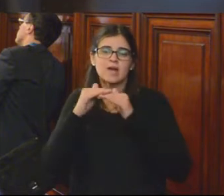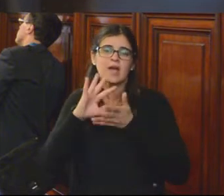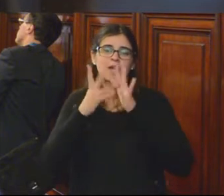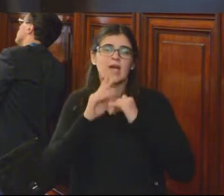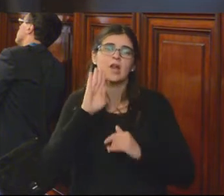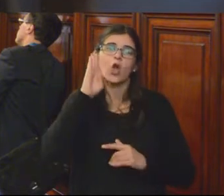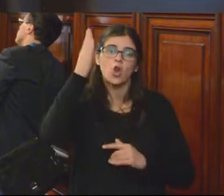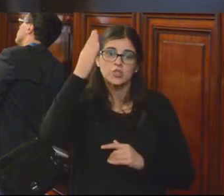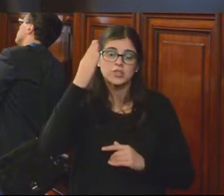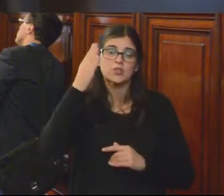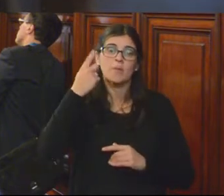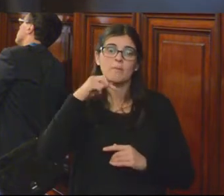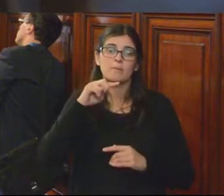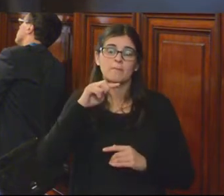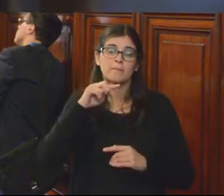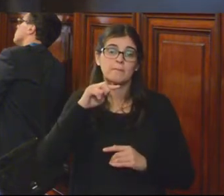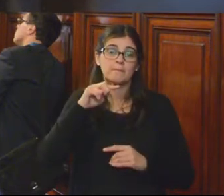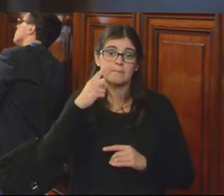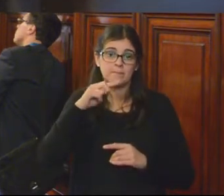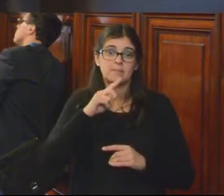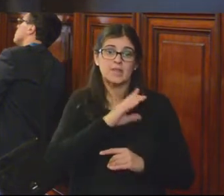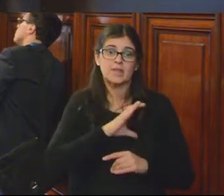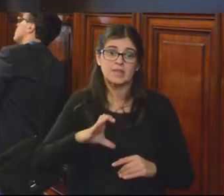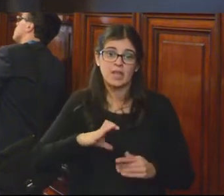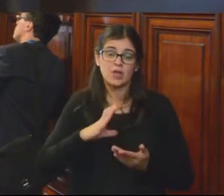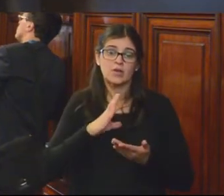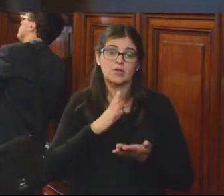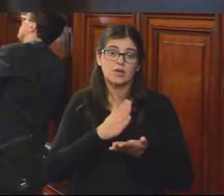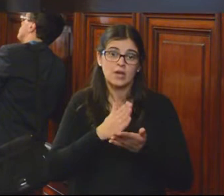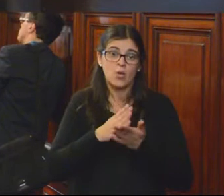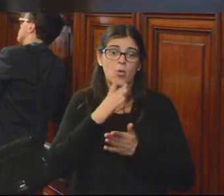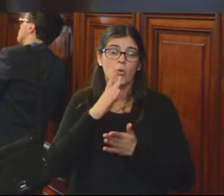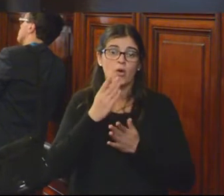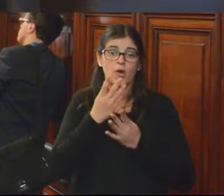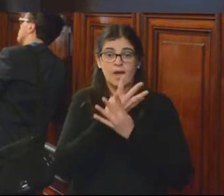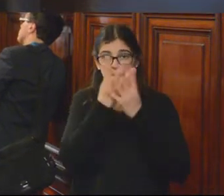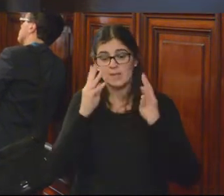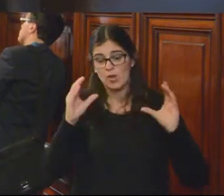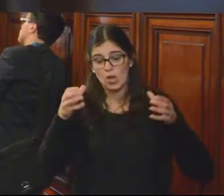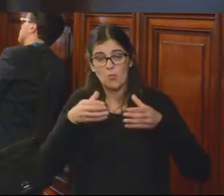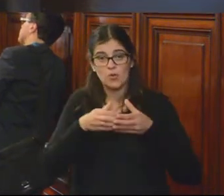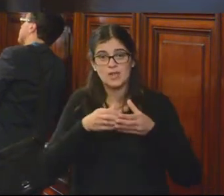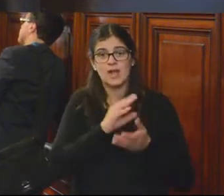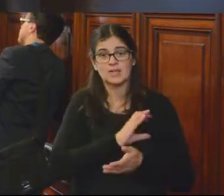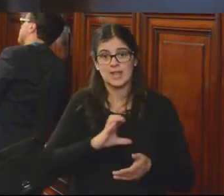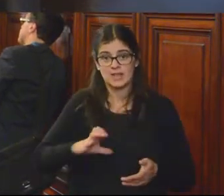reconocidos por el Estado de Derecho, reconocidos universalmente por la comunidad de Estados.